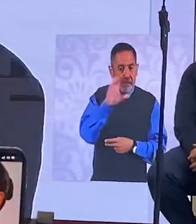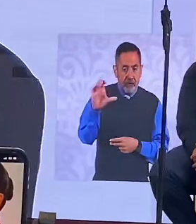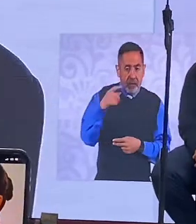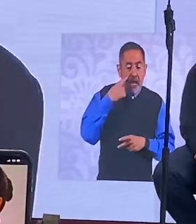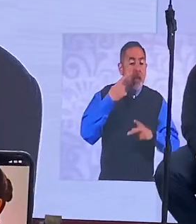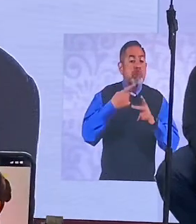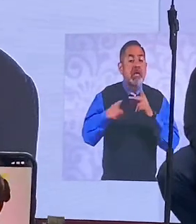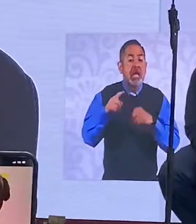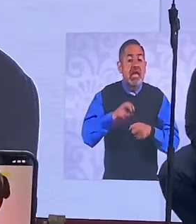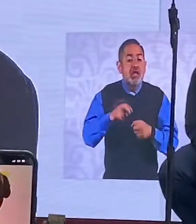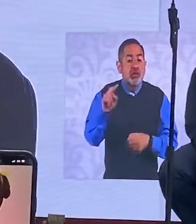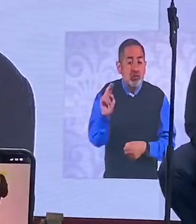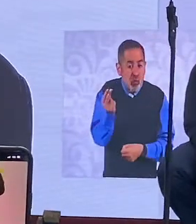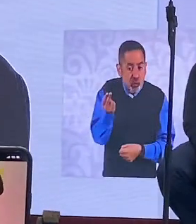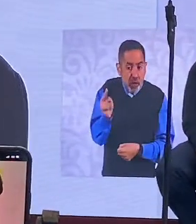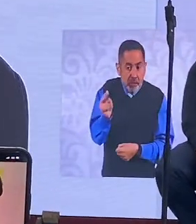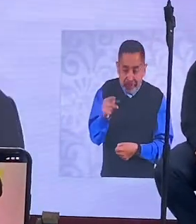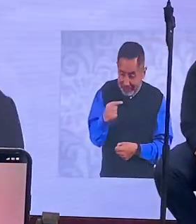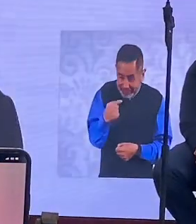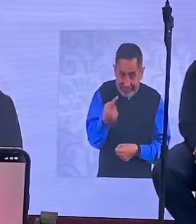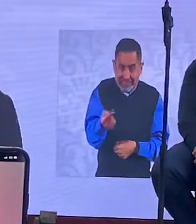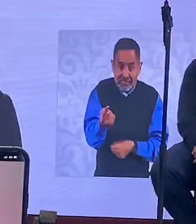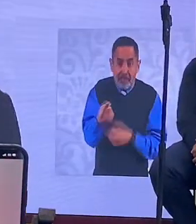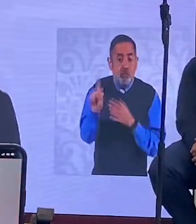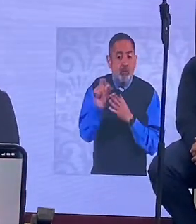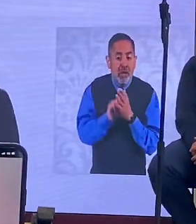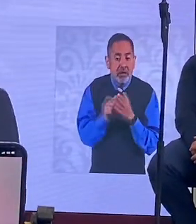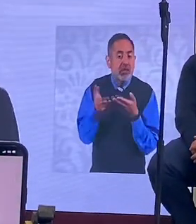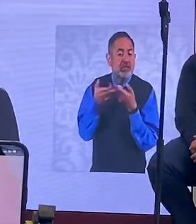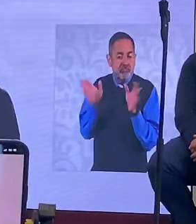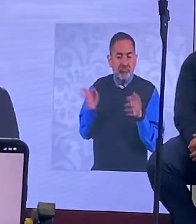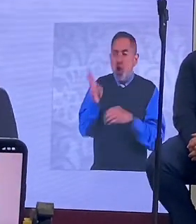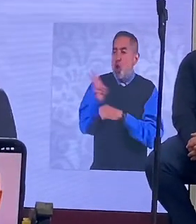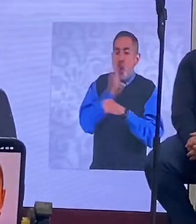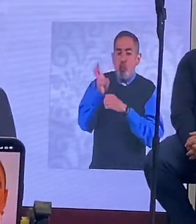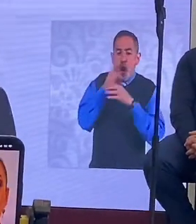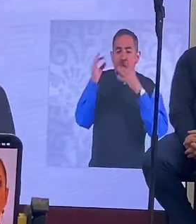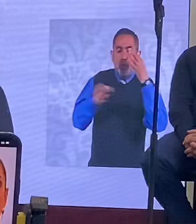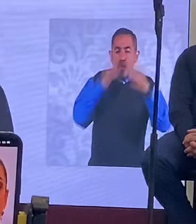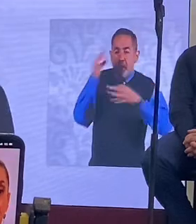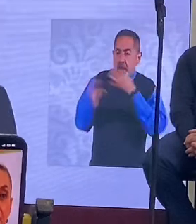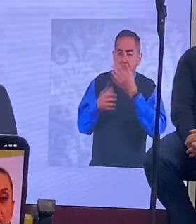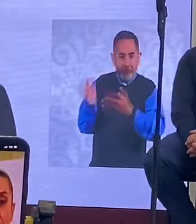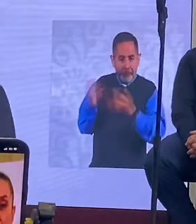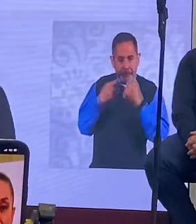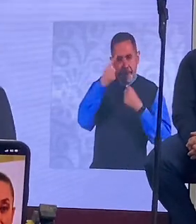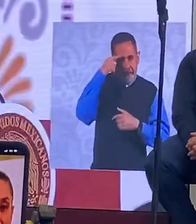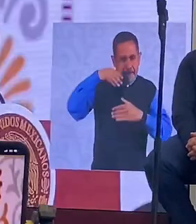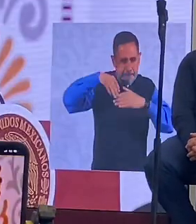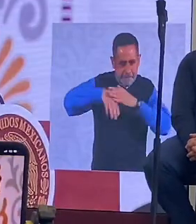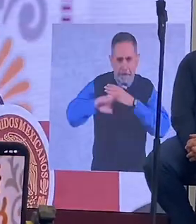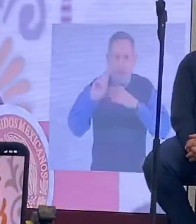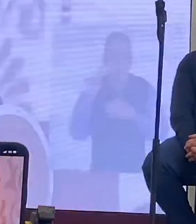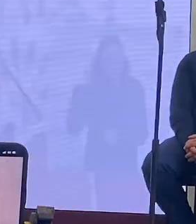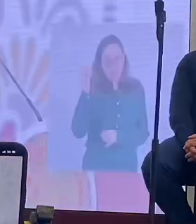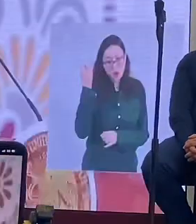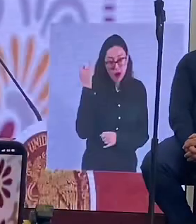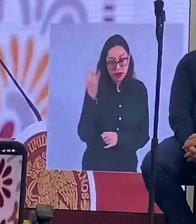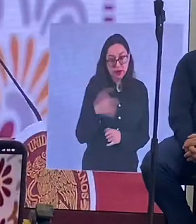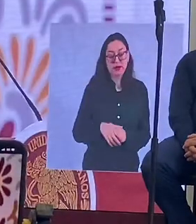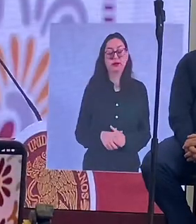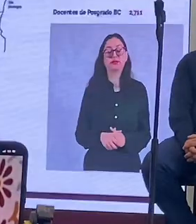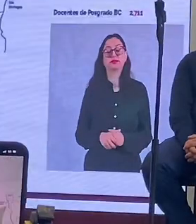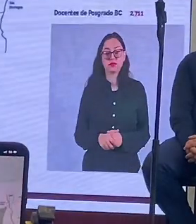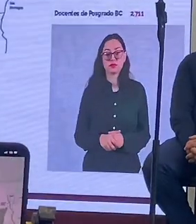las oportunidades educativas en la región. La nueva institución será la Universidad Nacional Rosario Castellanos, una iniciativa que forma parte